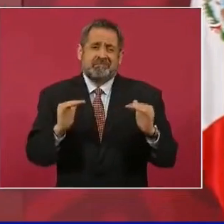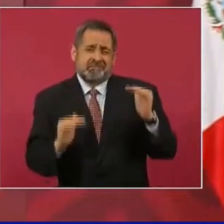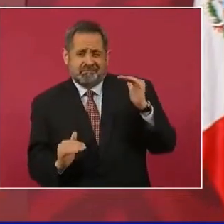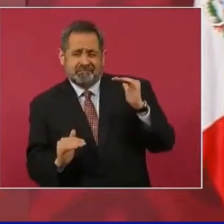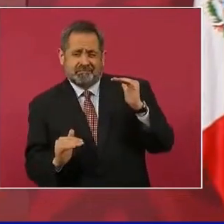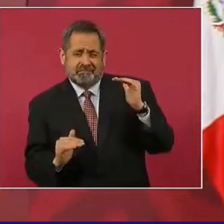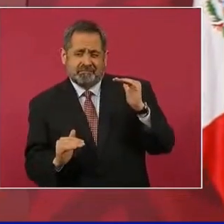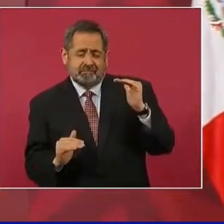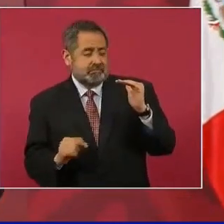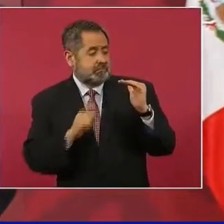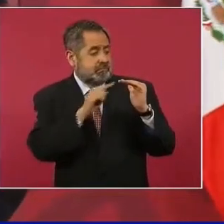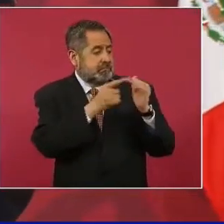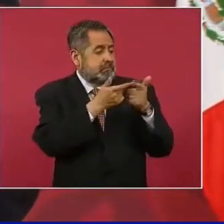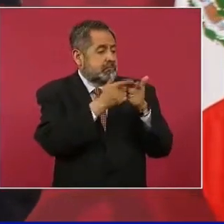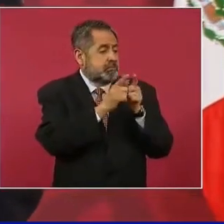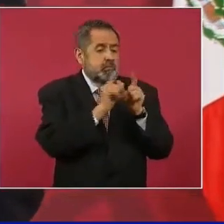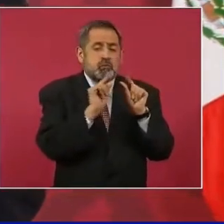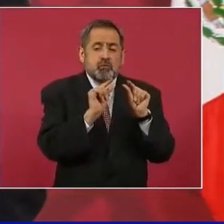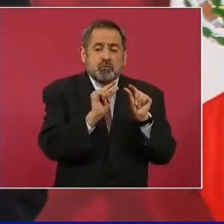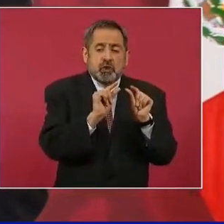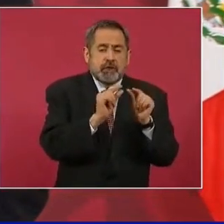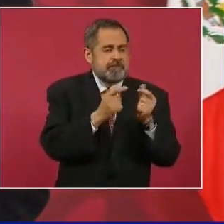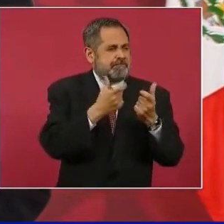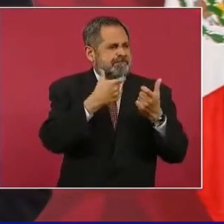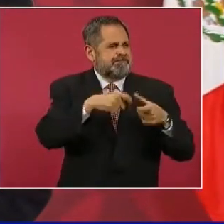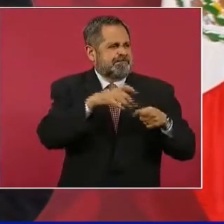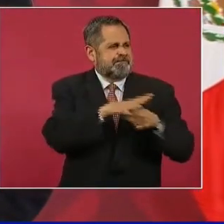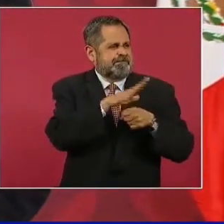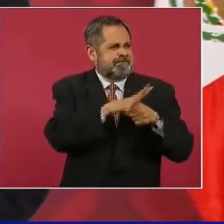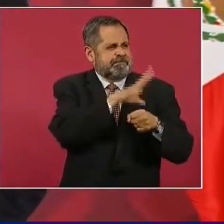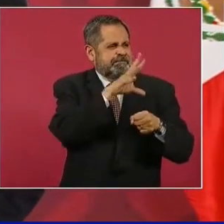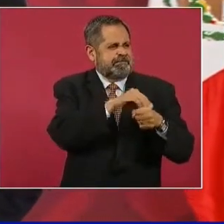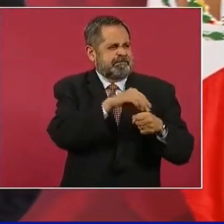donde una minoría lo tiene todo y la gran mayoría